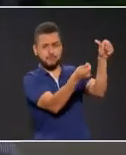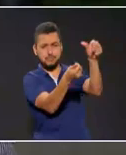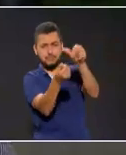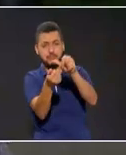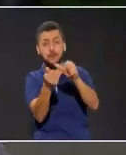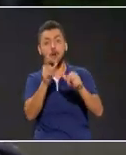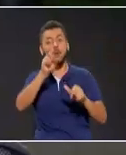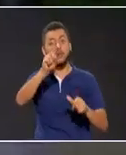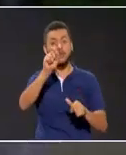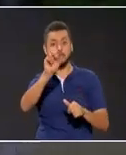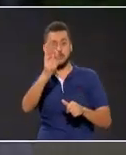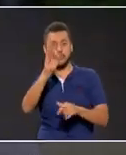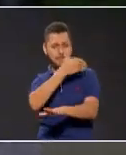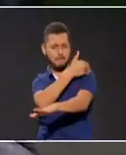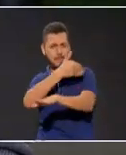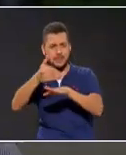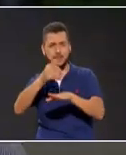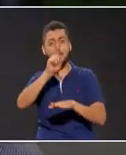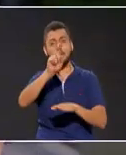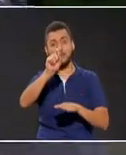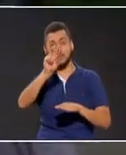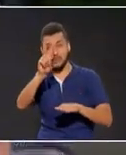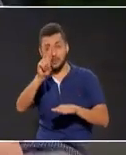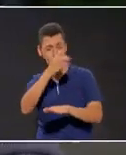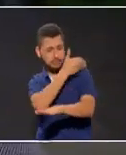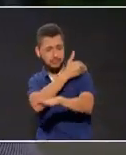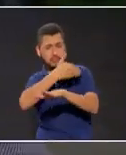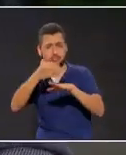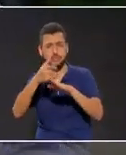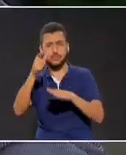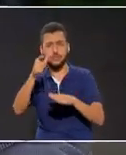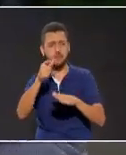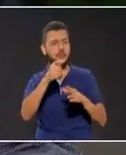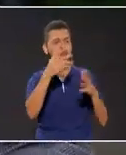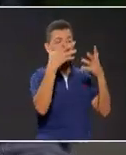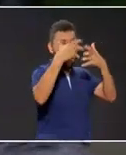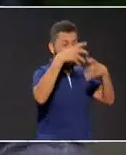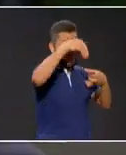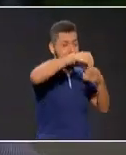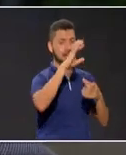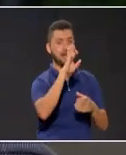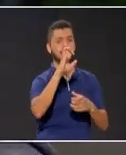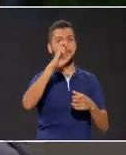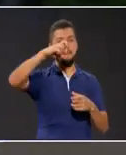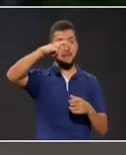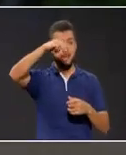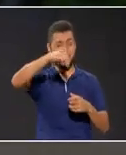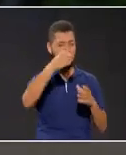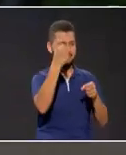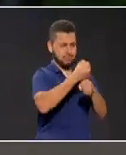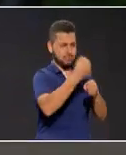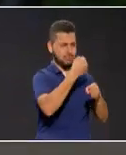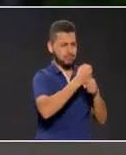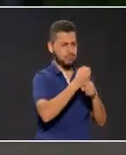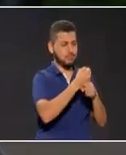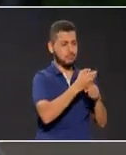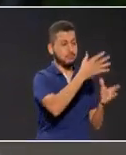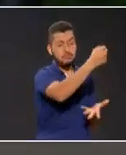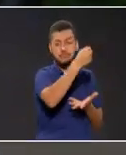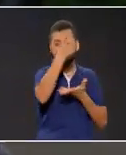1.3 billones de pesos, de 2.4 billones de pesos de utilidades que tiene esta empresa en la ciudad, para que podamos